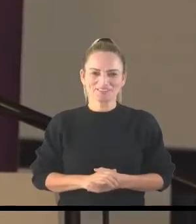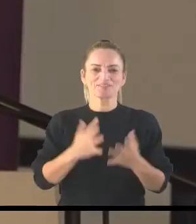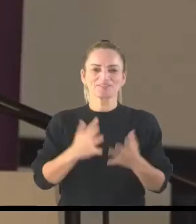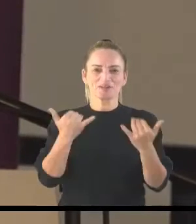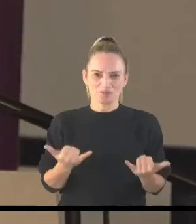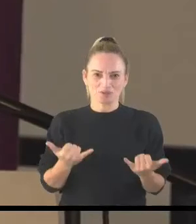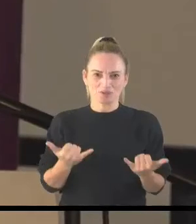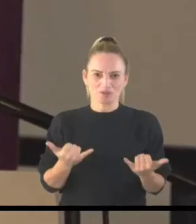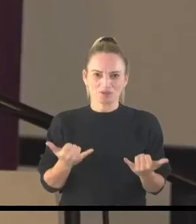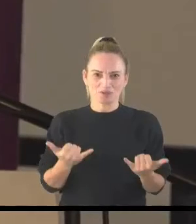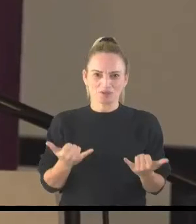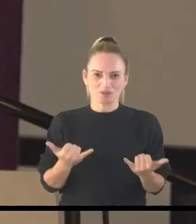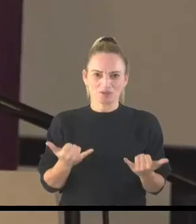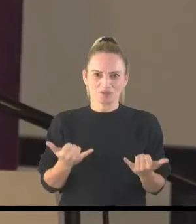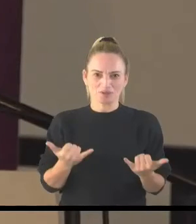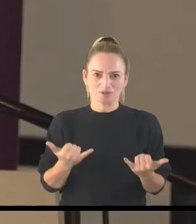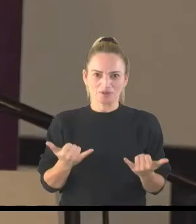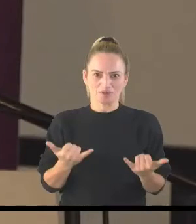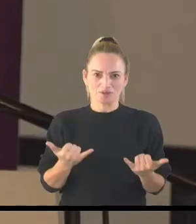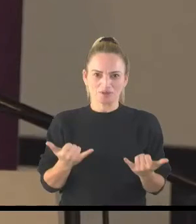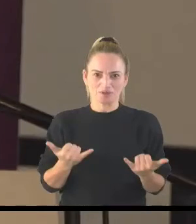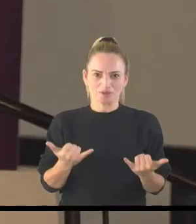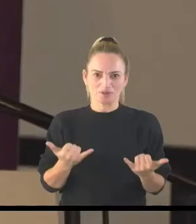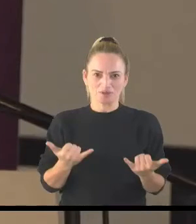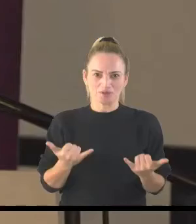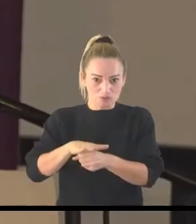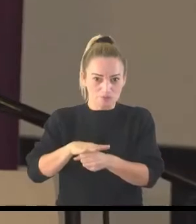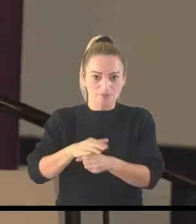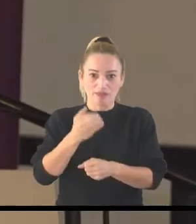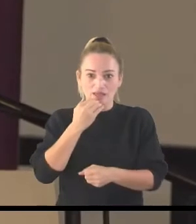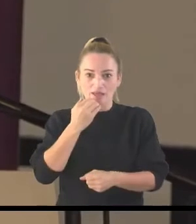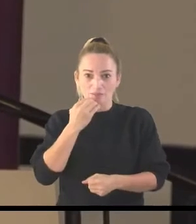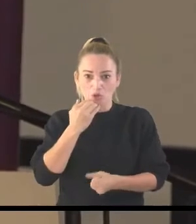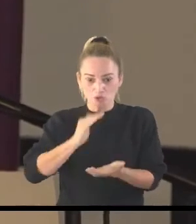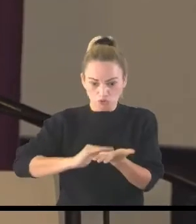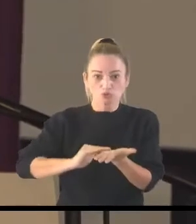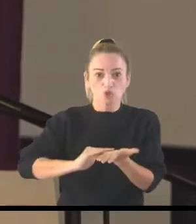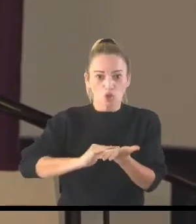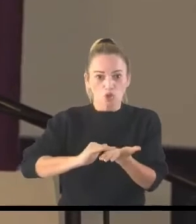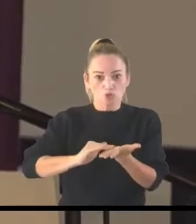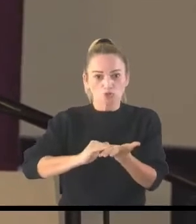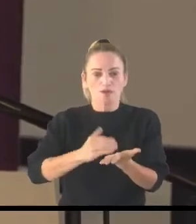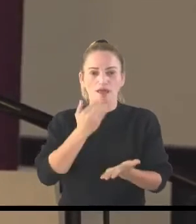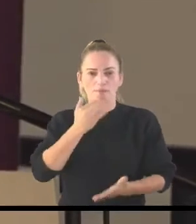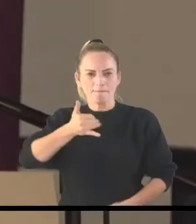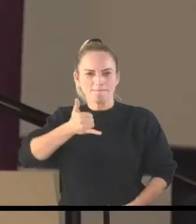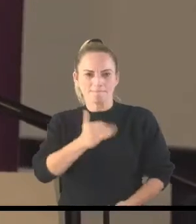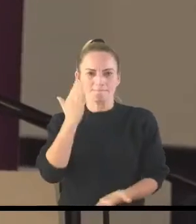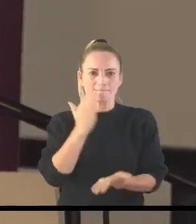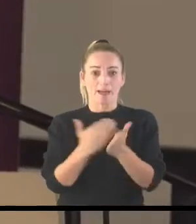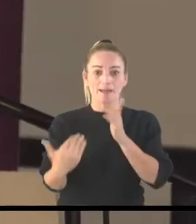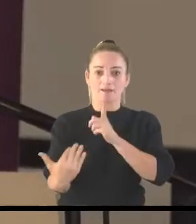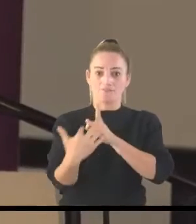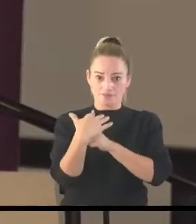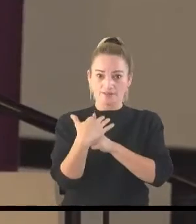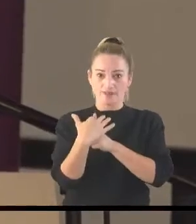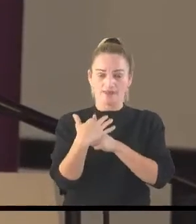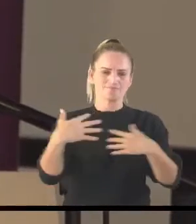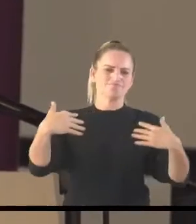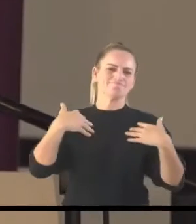si en algún momento yo recibí mi indemnización por violencia sexual,